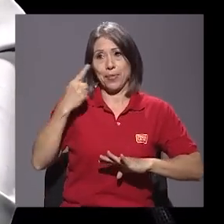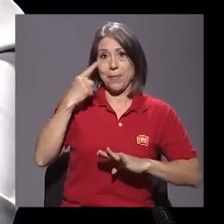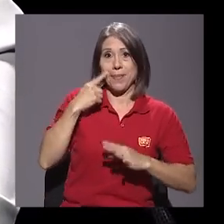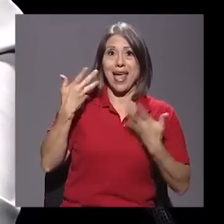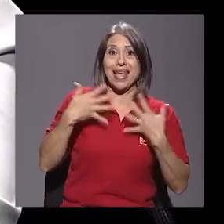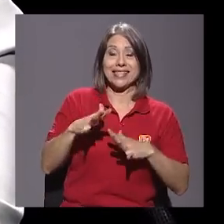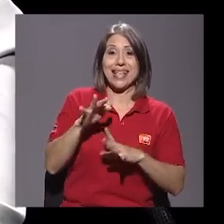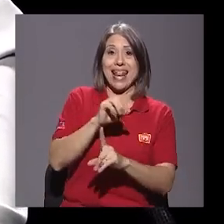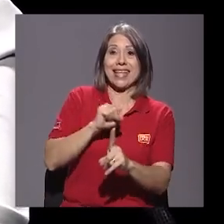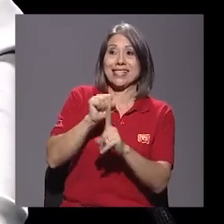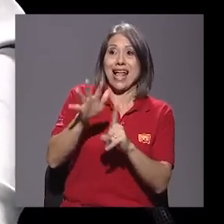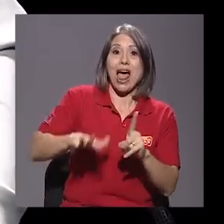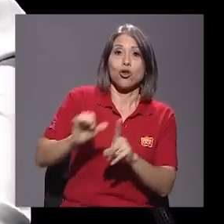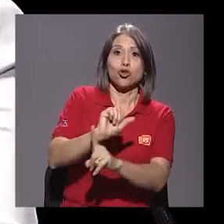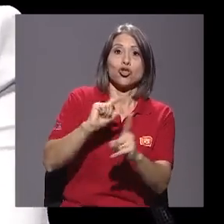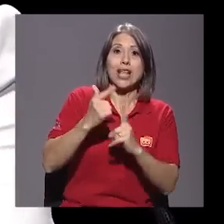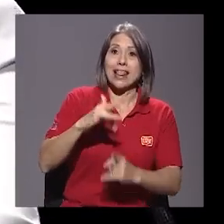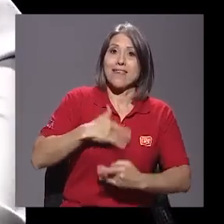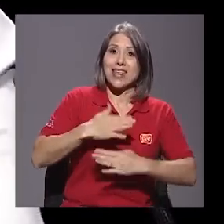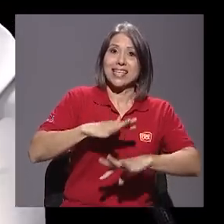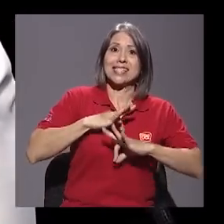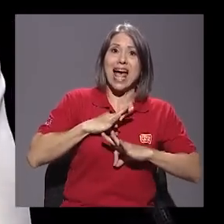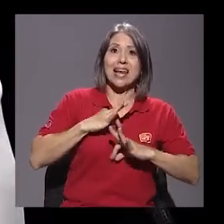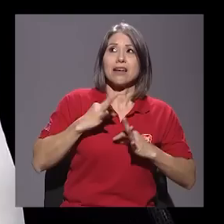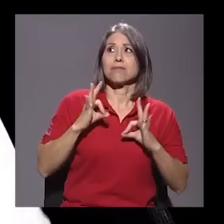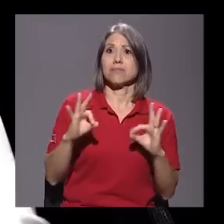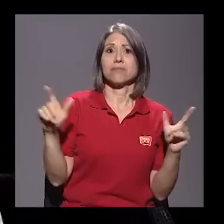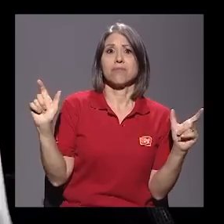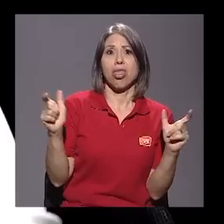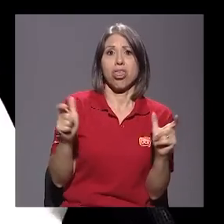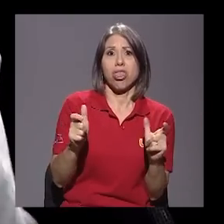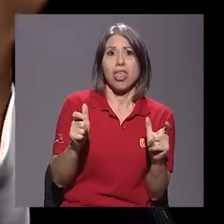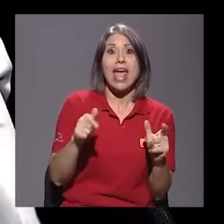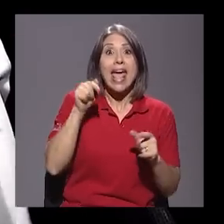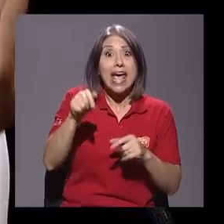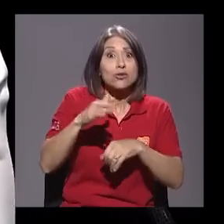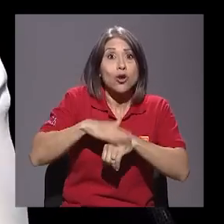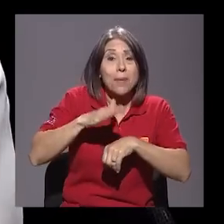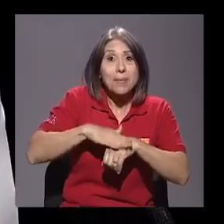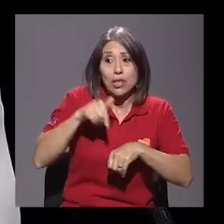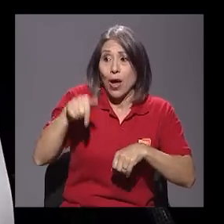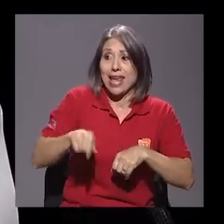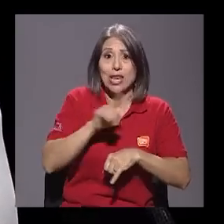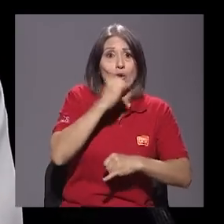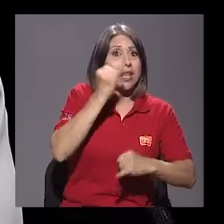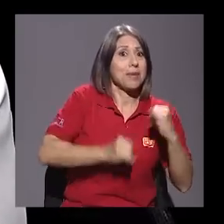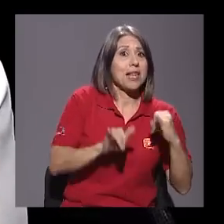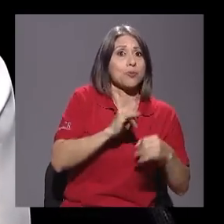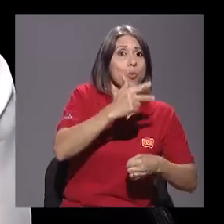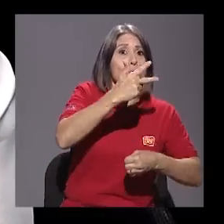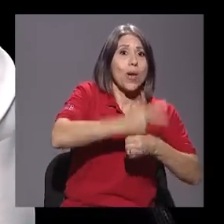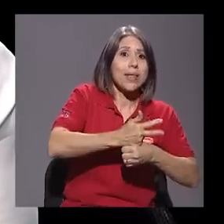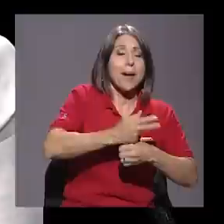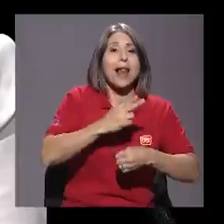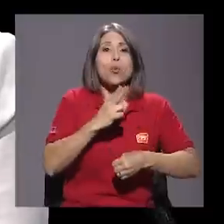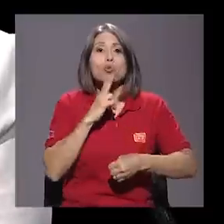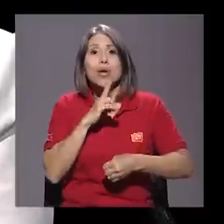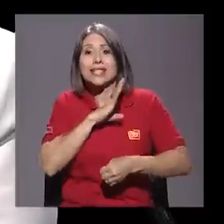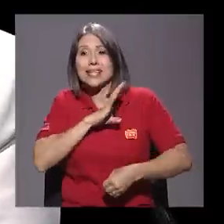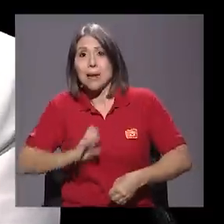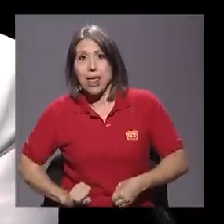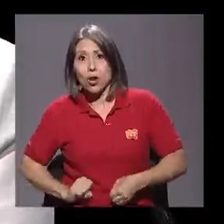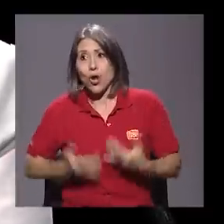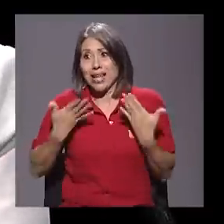va haciendo cada vez más chiquitito, ¿ok? Eso es lo que ha permitido que aquí no terminemos como en Guatemala, Honduras o El Salvador después de haber aplicado la política